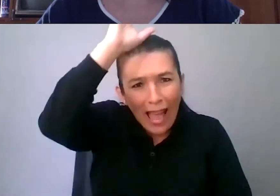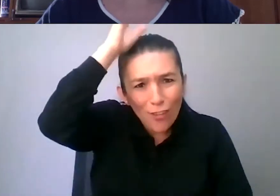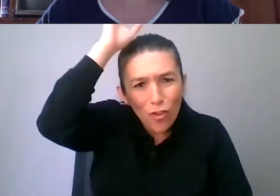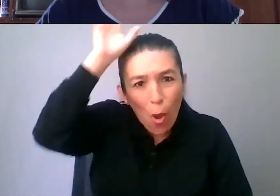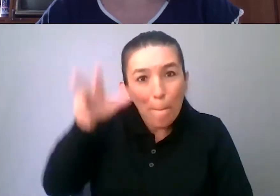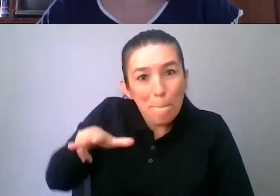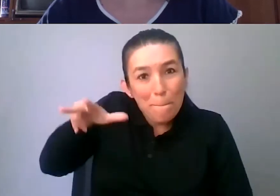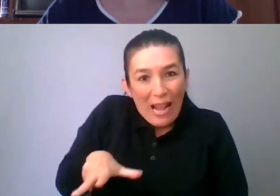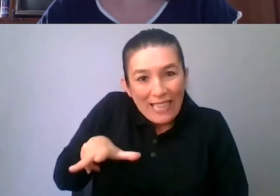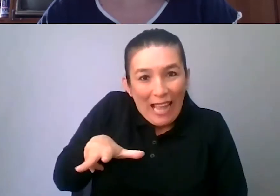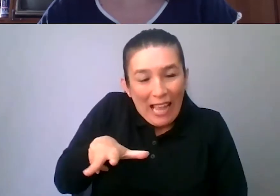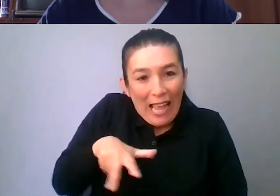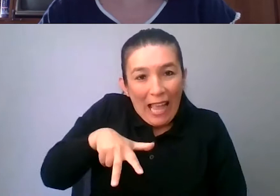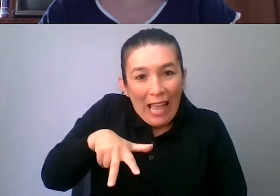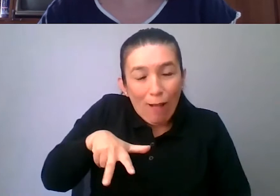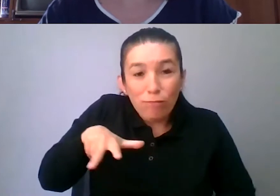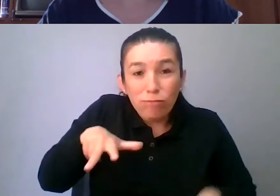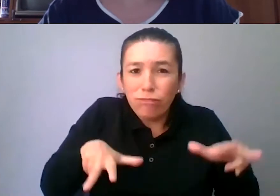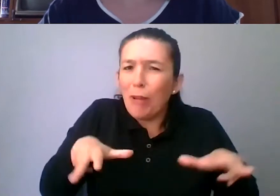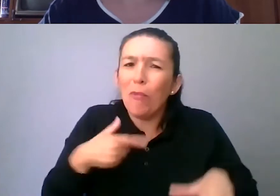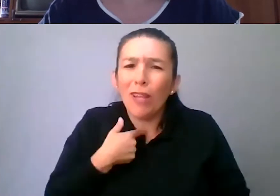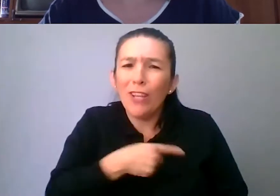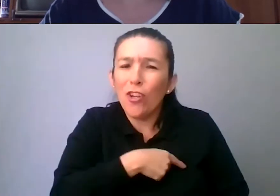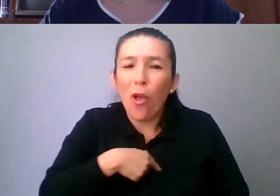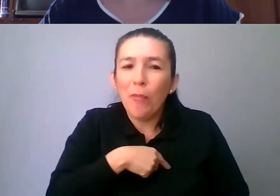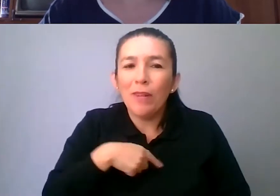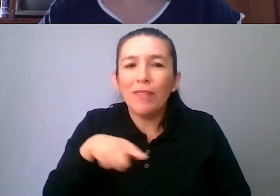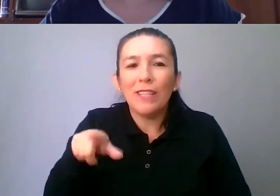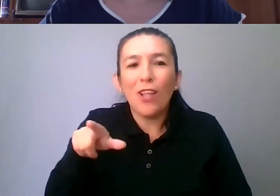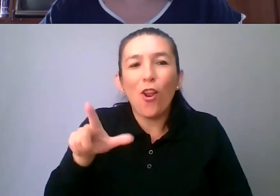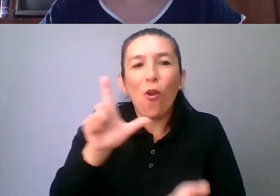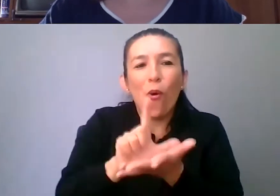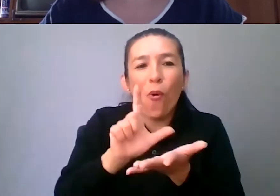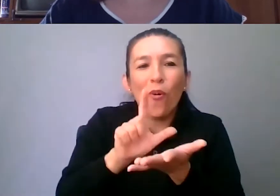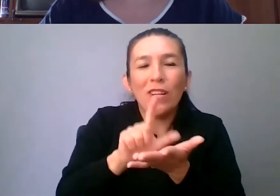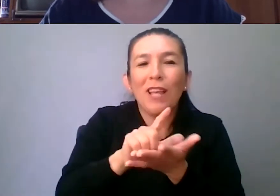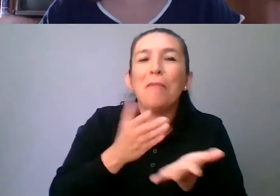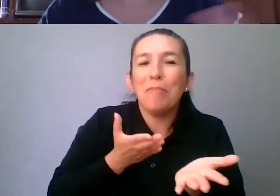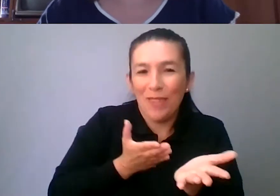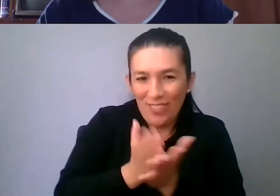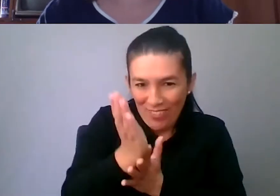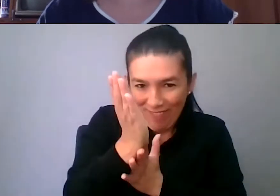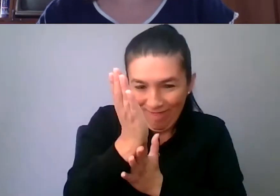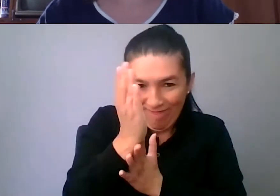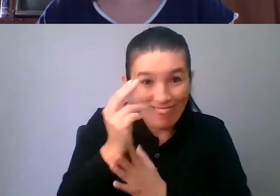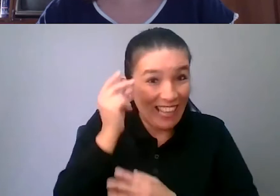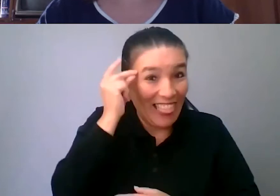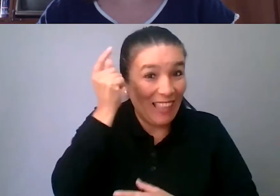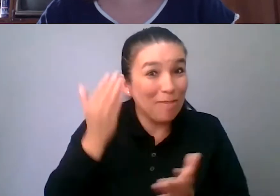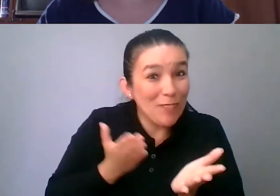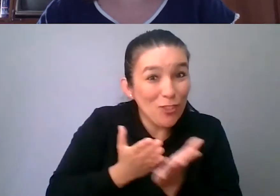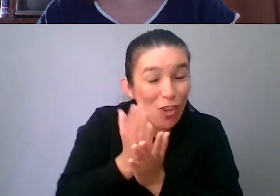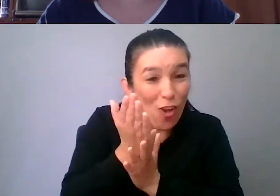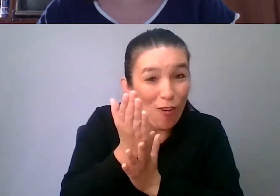gallo toma el nombre del lugar donde se ejecuta esa figura. Para nosotros